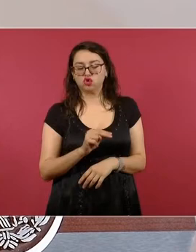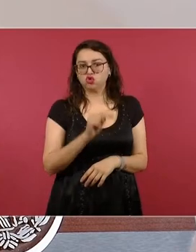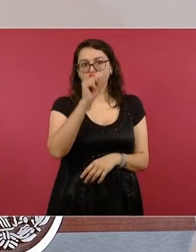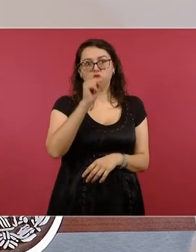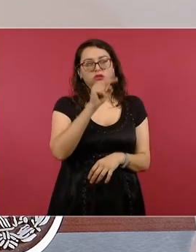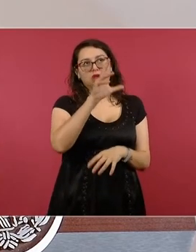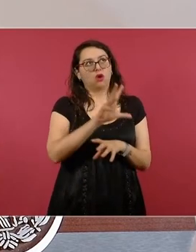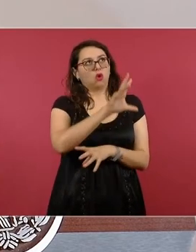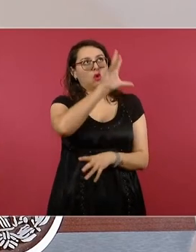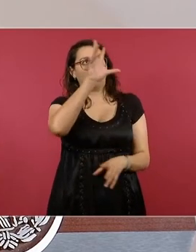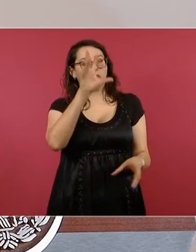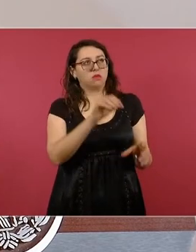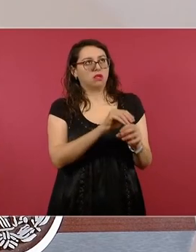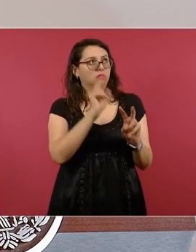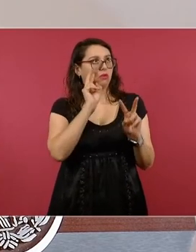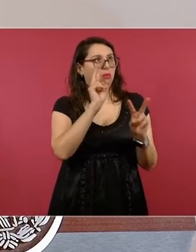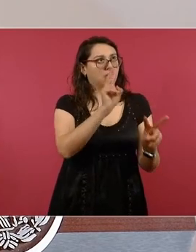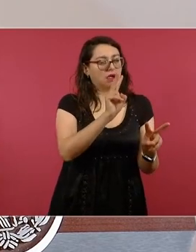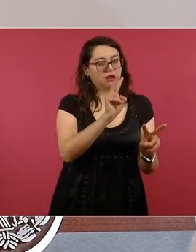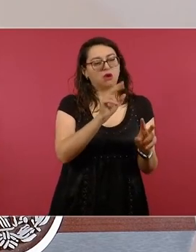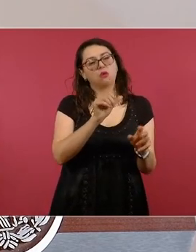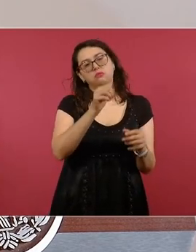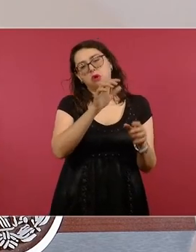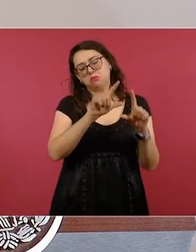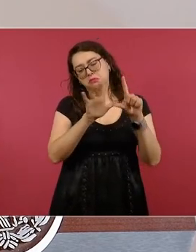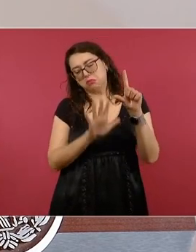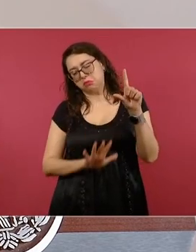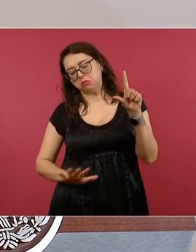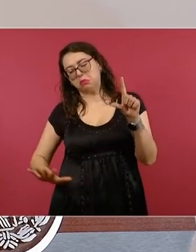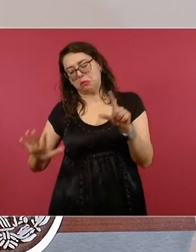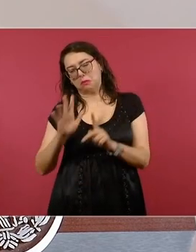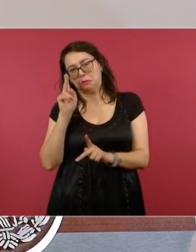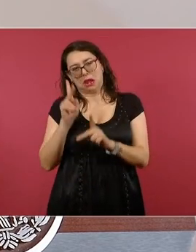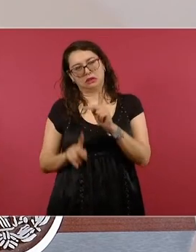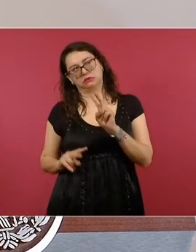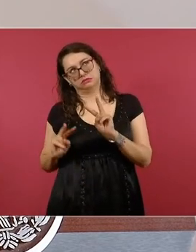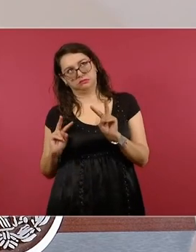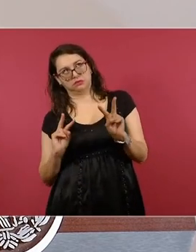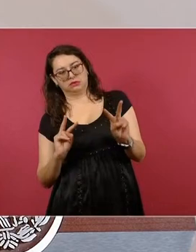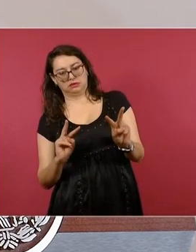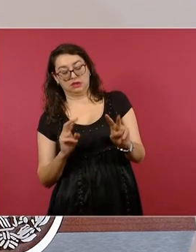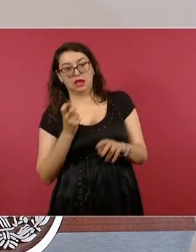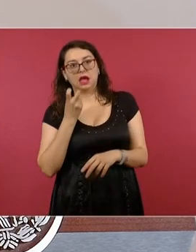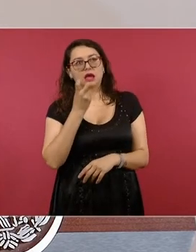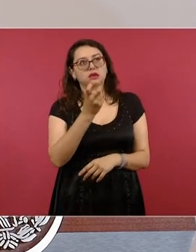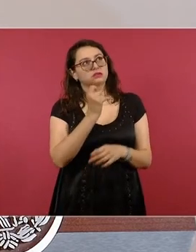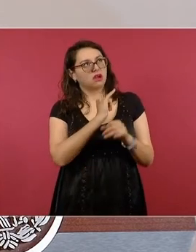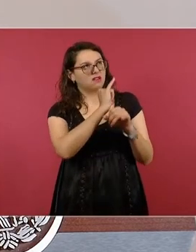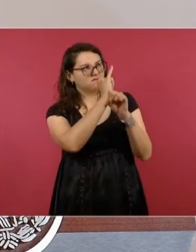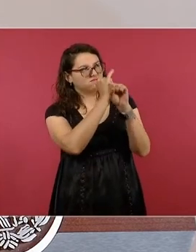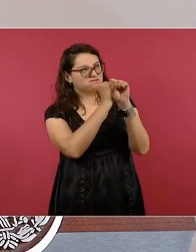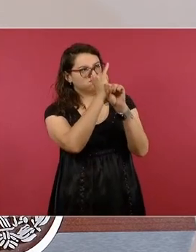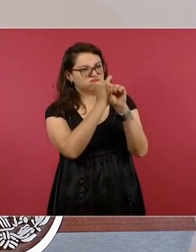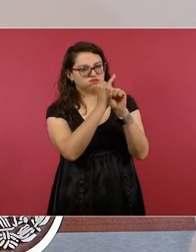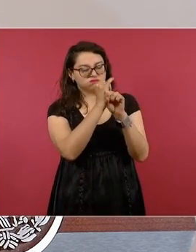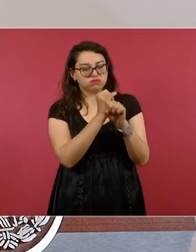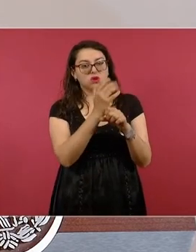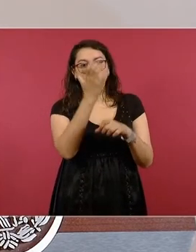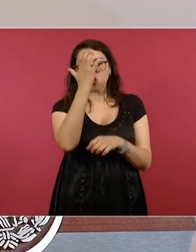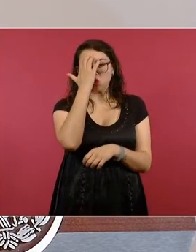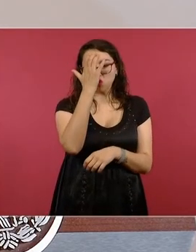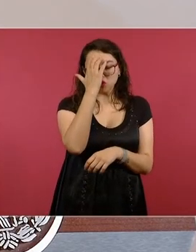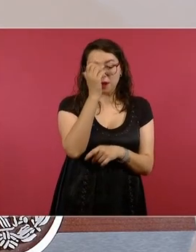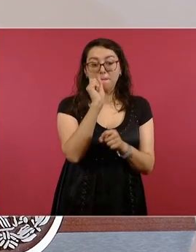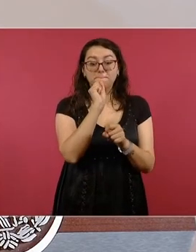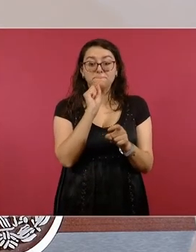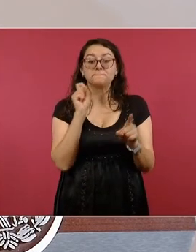conocimiento acerca del universo y el comportamiento de sus astros. También de comunicar la importancia de la ciencia básica y de frontera